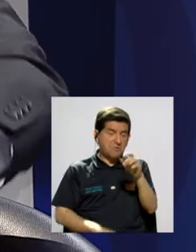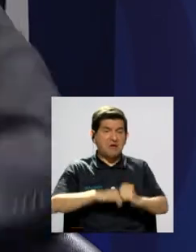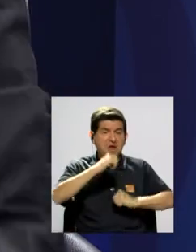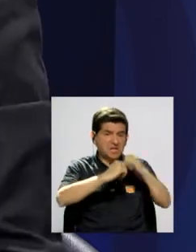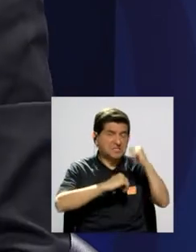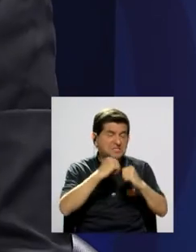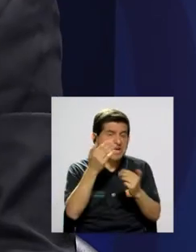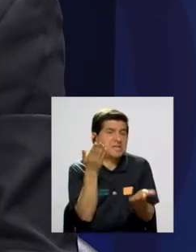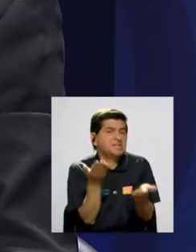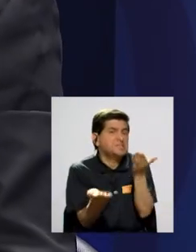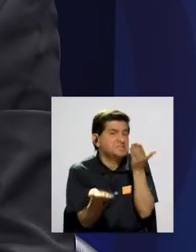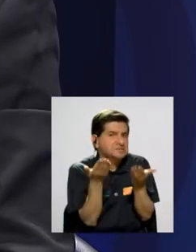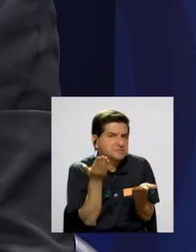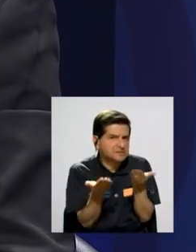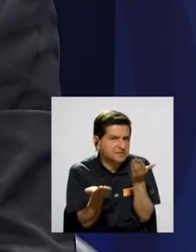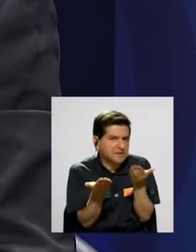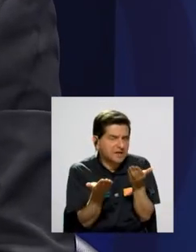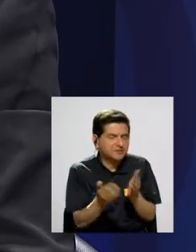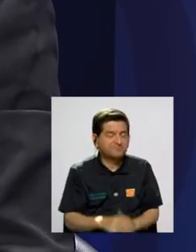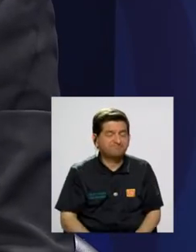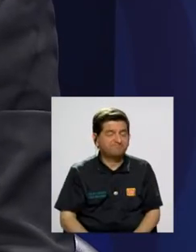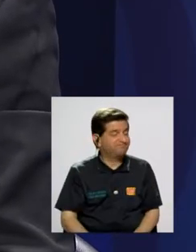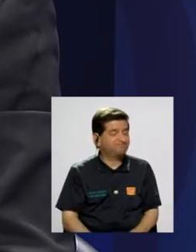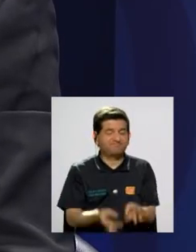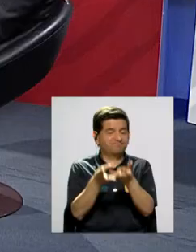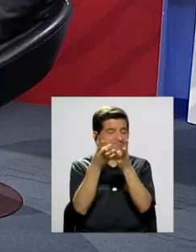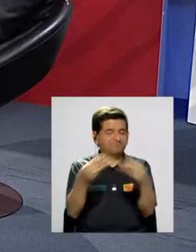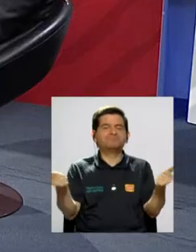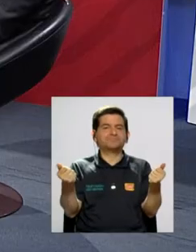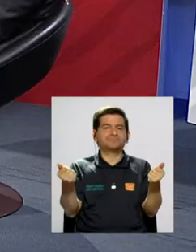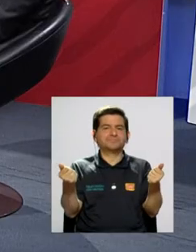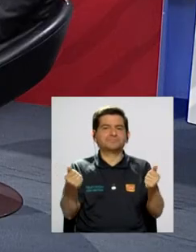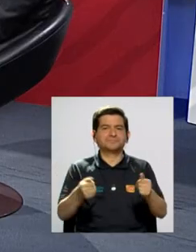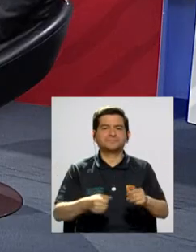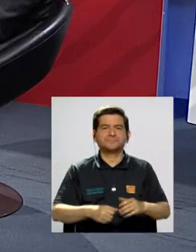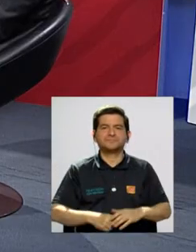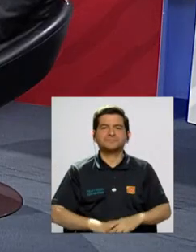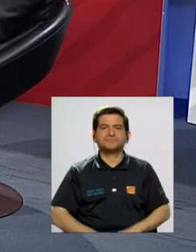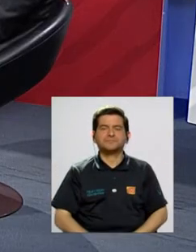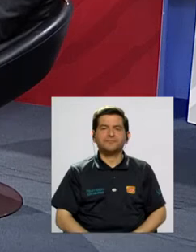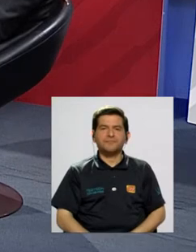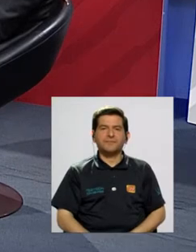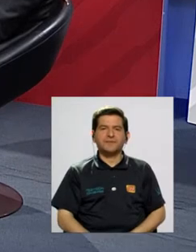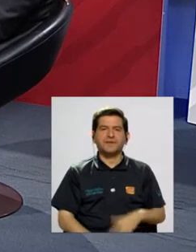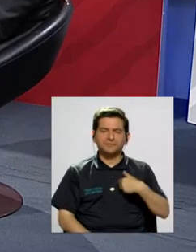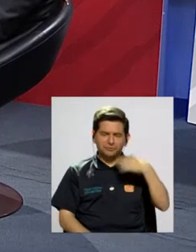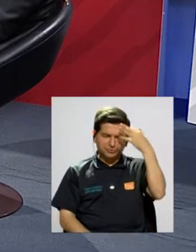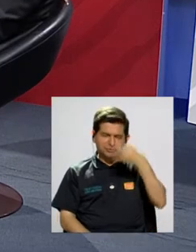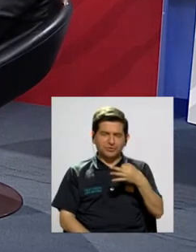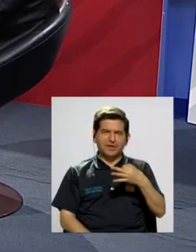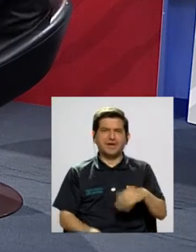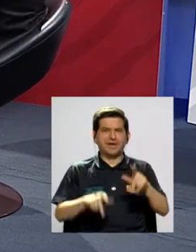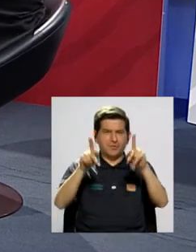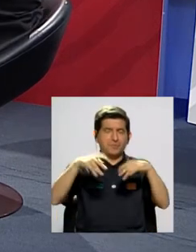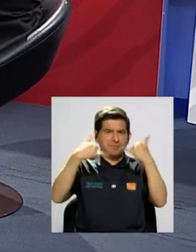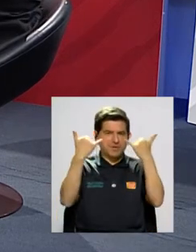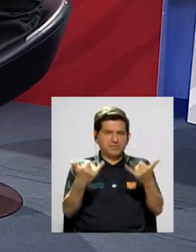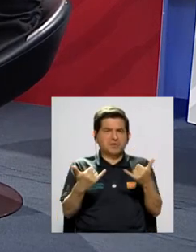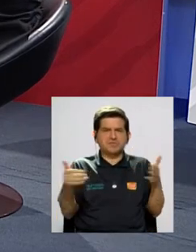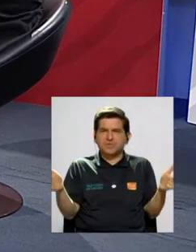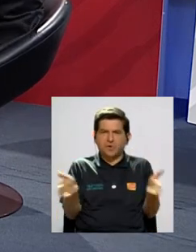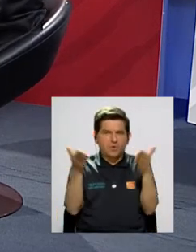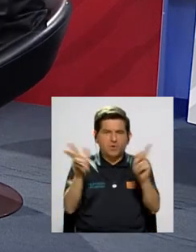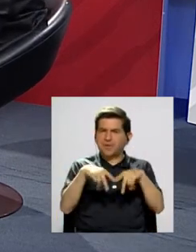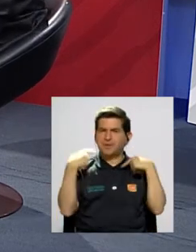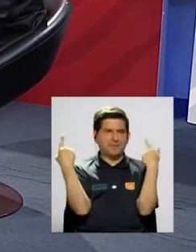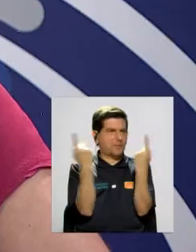estructuras están condenadas a la desaparición. Sí, yo creo que claramente las personas ahorita no se motivan por